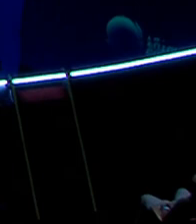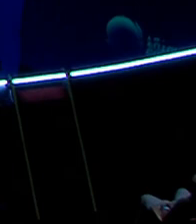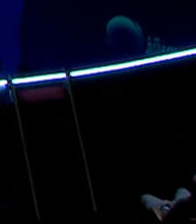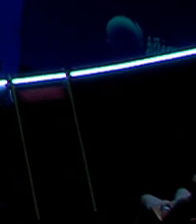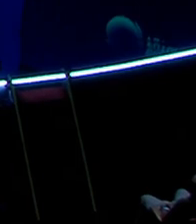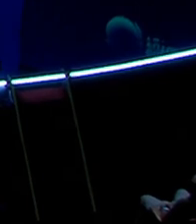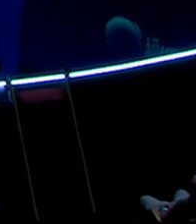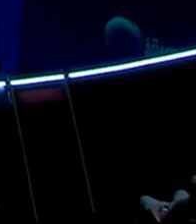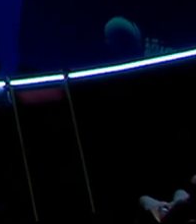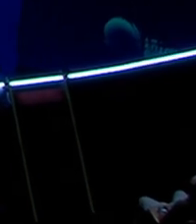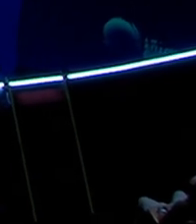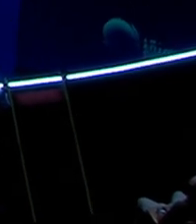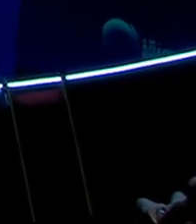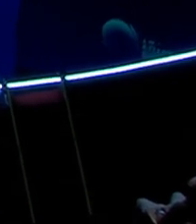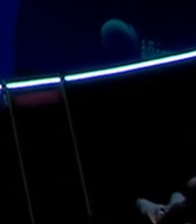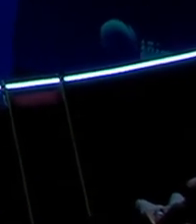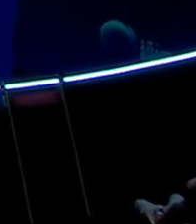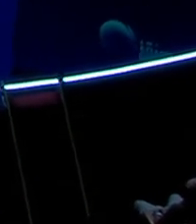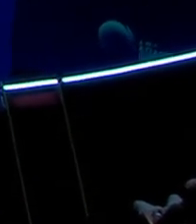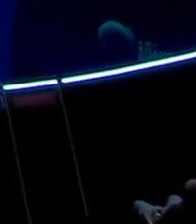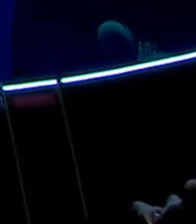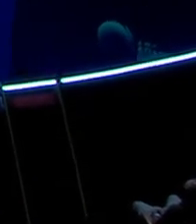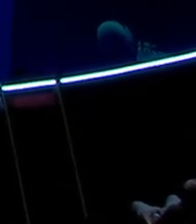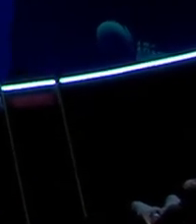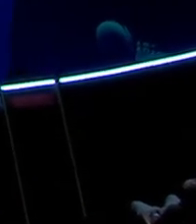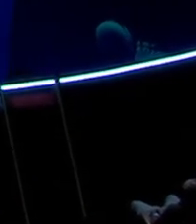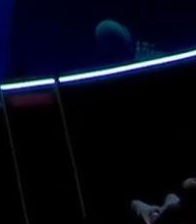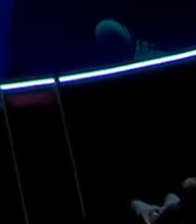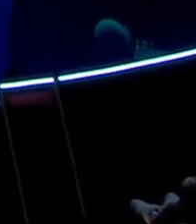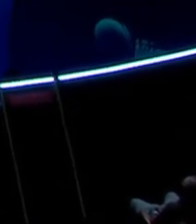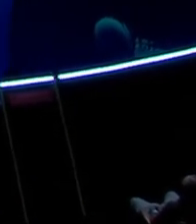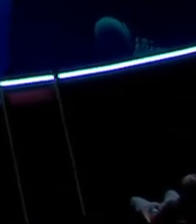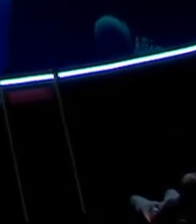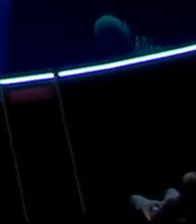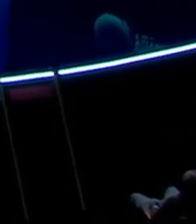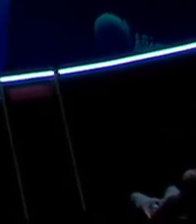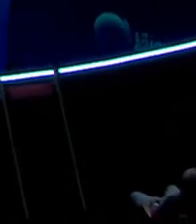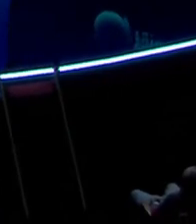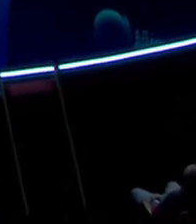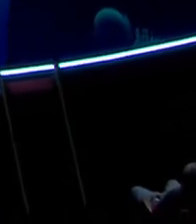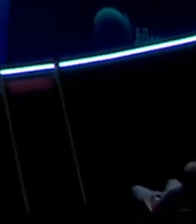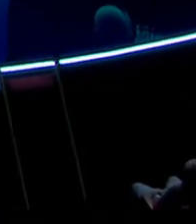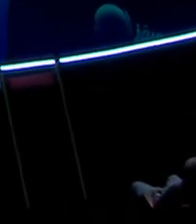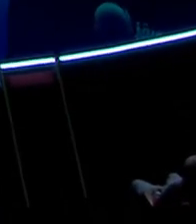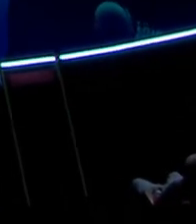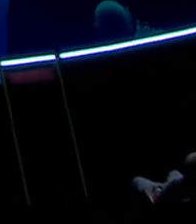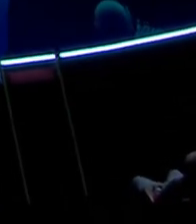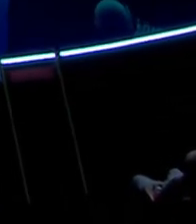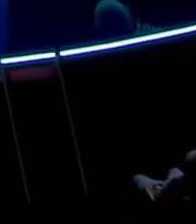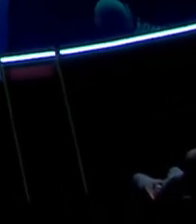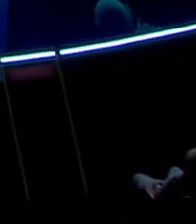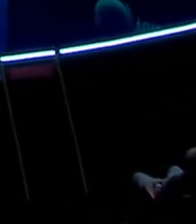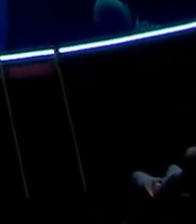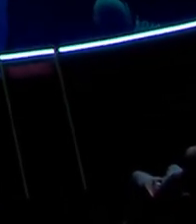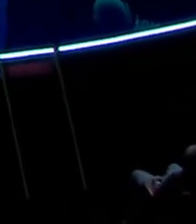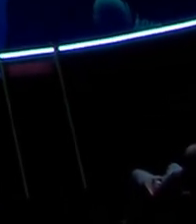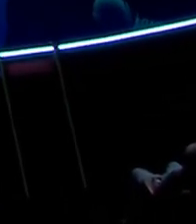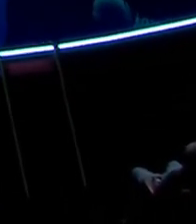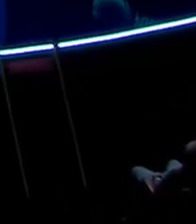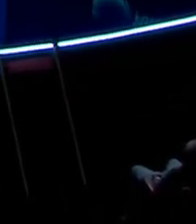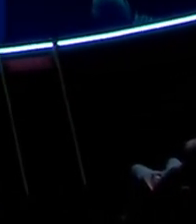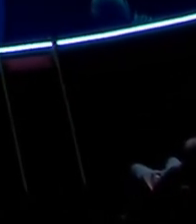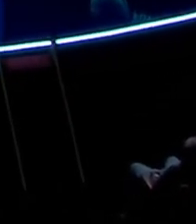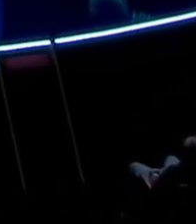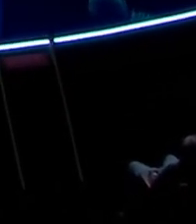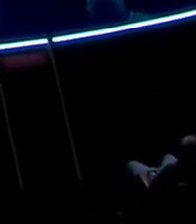abogada litigante y activista por los derechos humanos en el espacio digital es miembro de la fundación datos protegidos en donde ha trabajado el